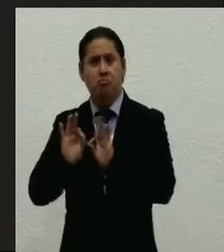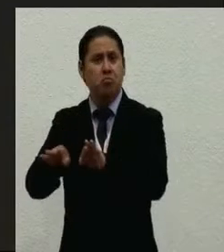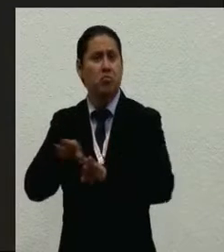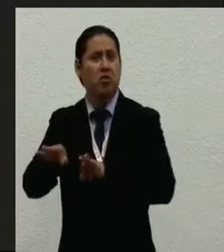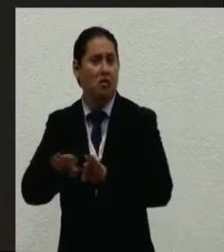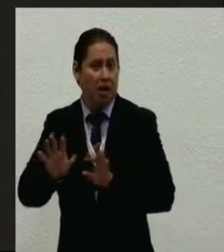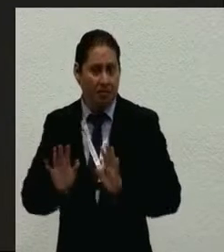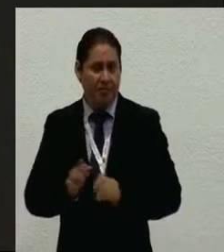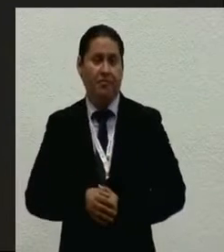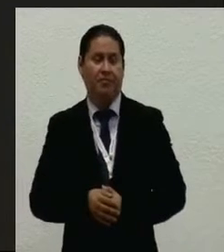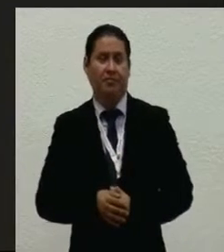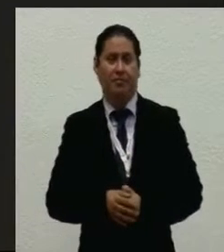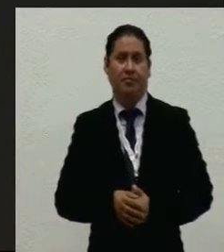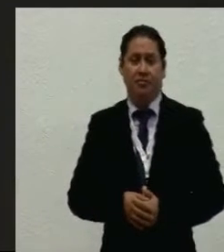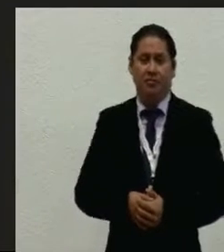determinados espacios.